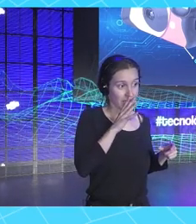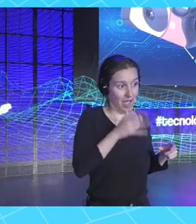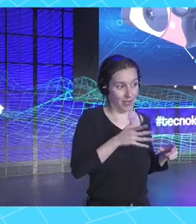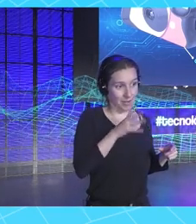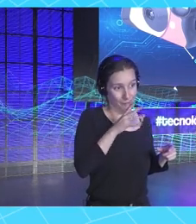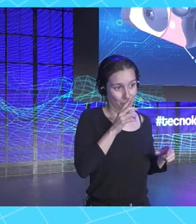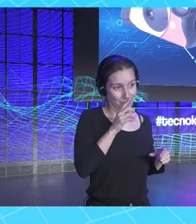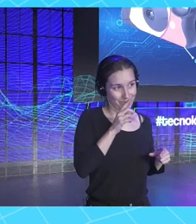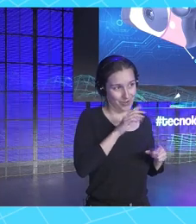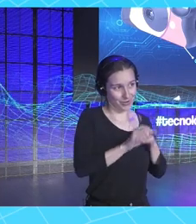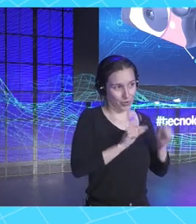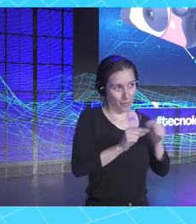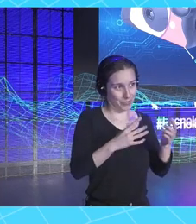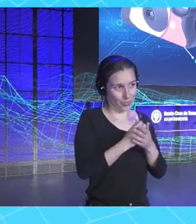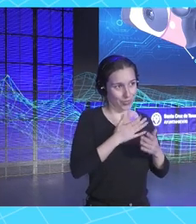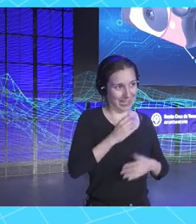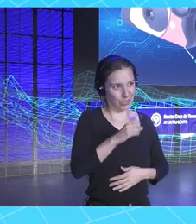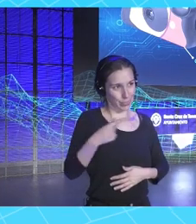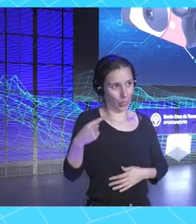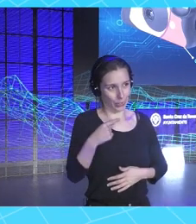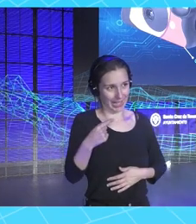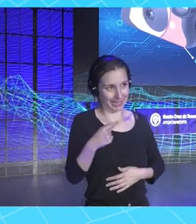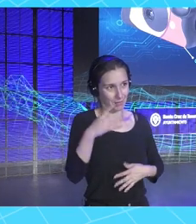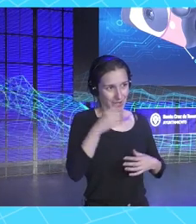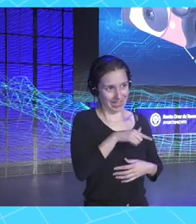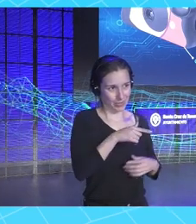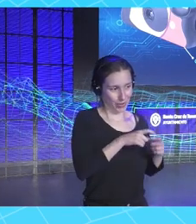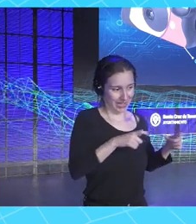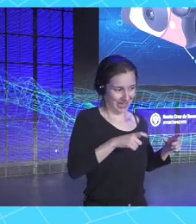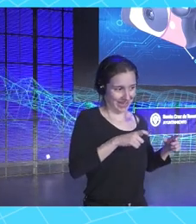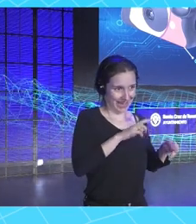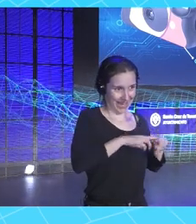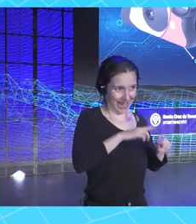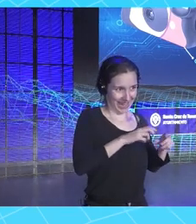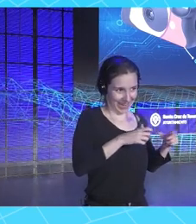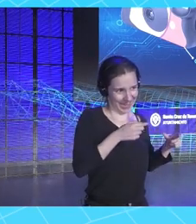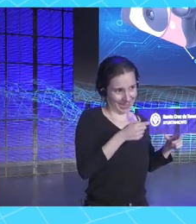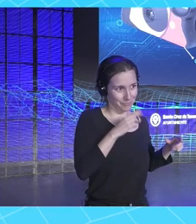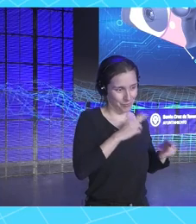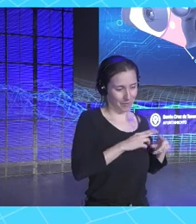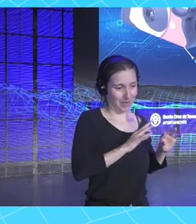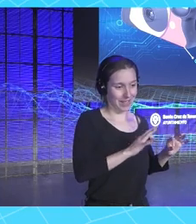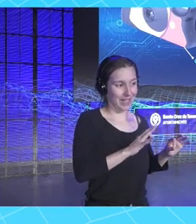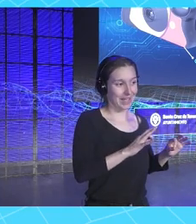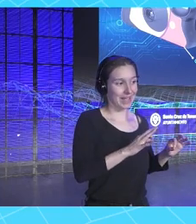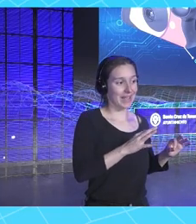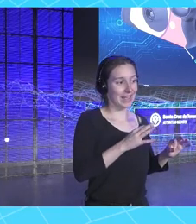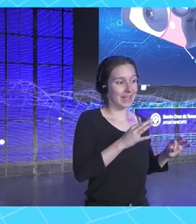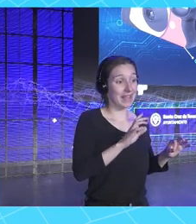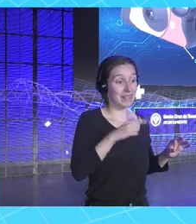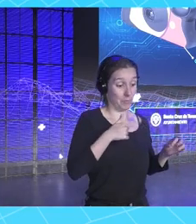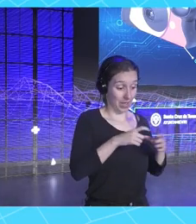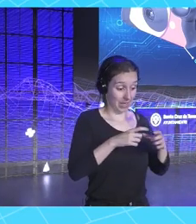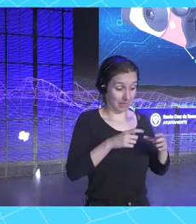quiere negativo Pero pero antes un chiste antes antes el negativo nadie lo quería las fotos luego ya las ponían en álbums